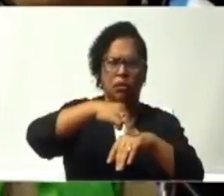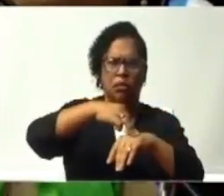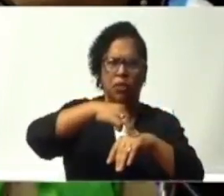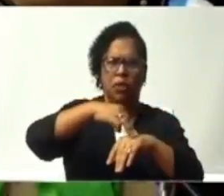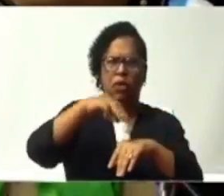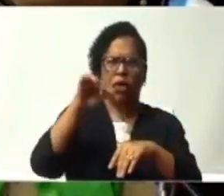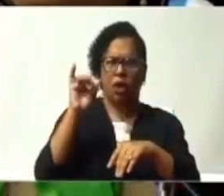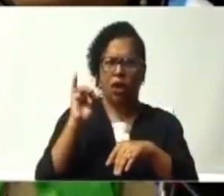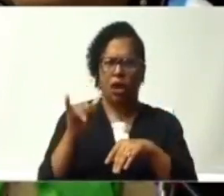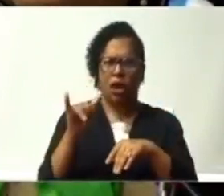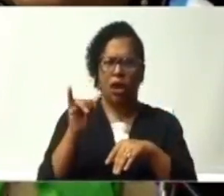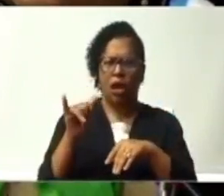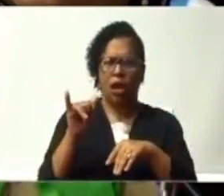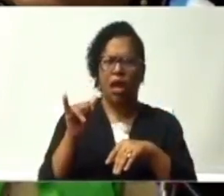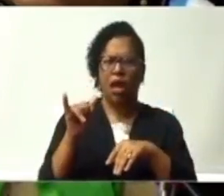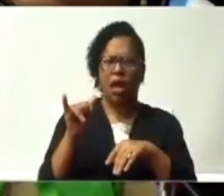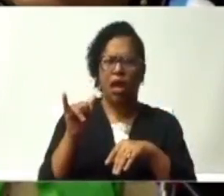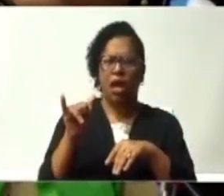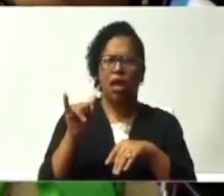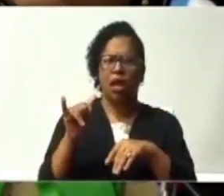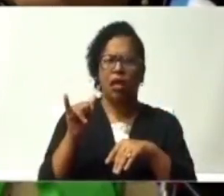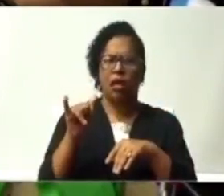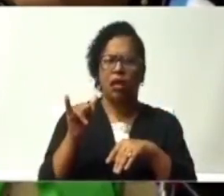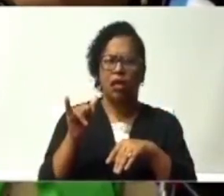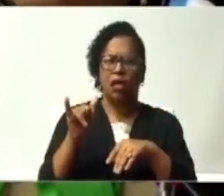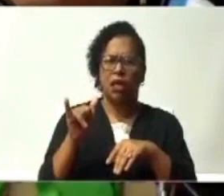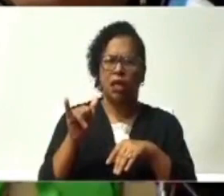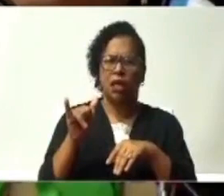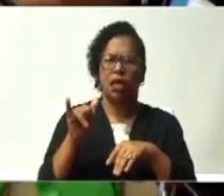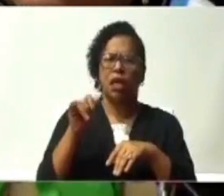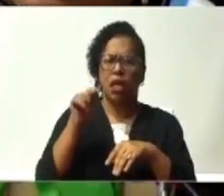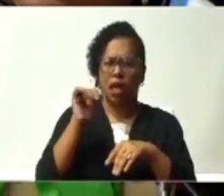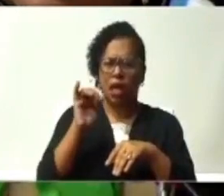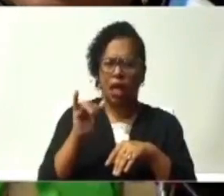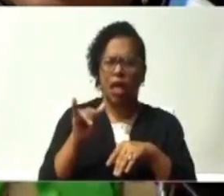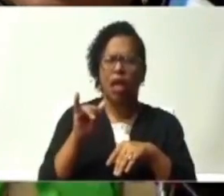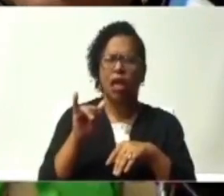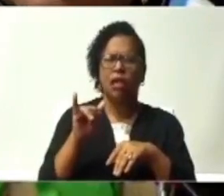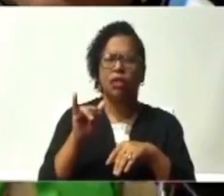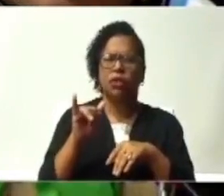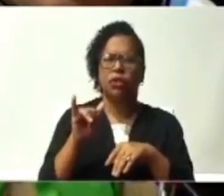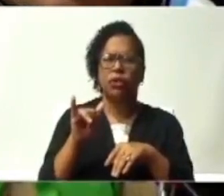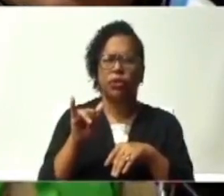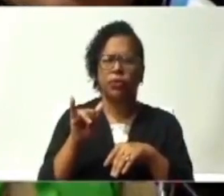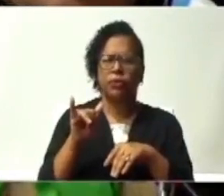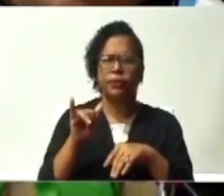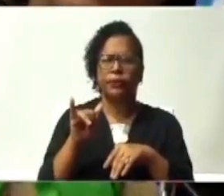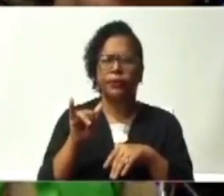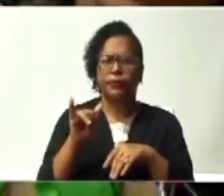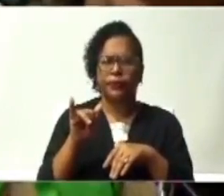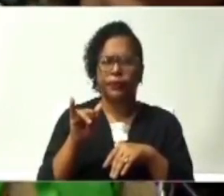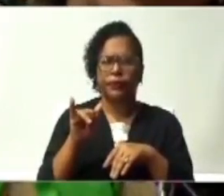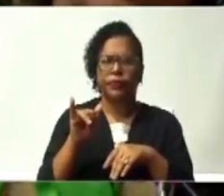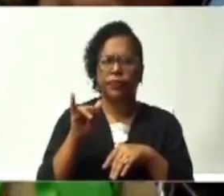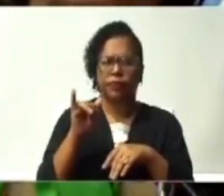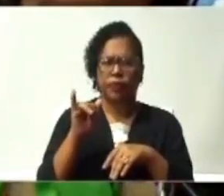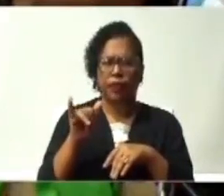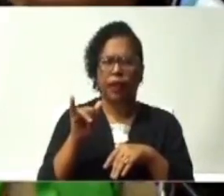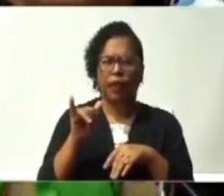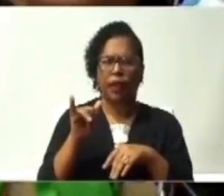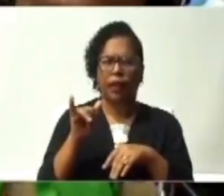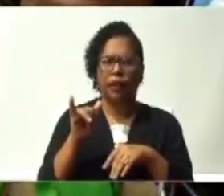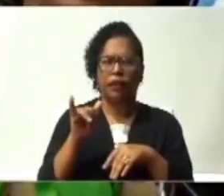dando una botella de agua para que tome agua, lo que indica que él quiere que yo retome el tema al final, presidenta. Yo creo que usted me lo permita, porque quedan cosas por